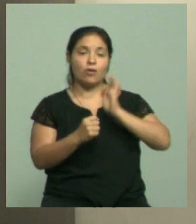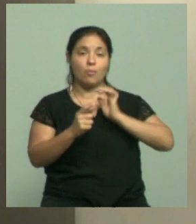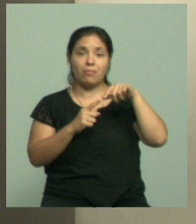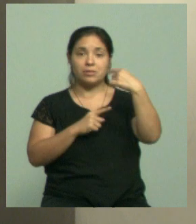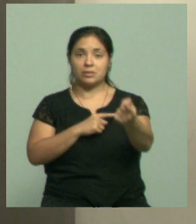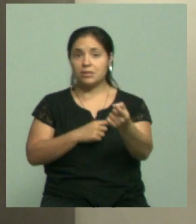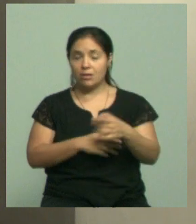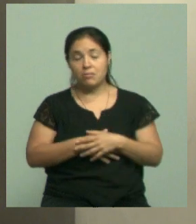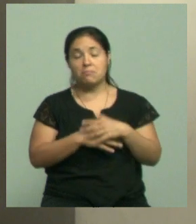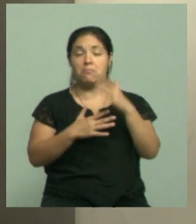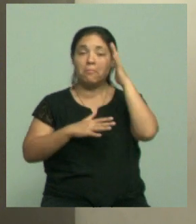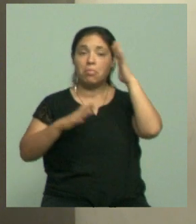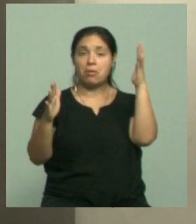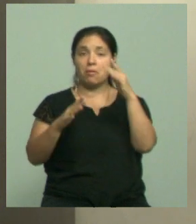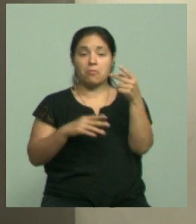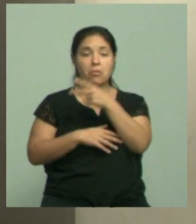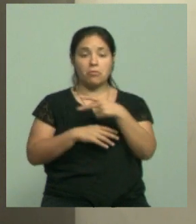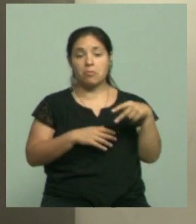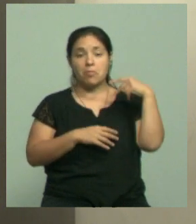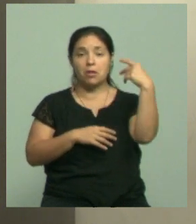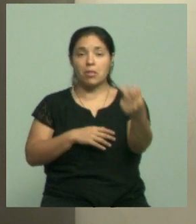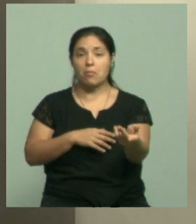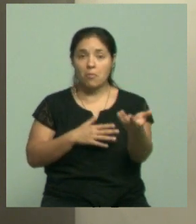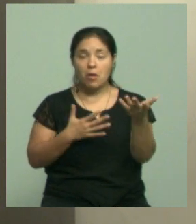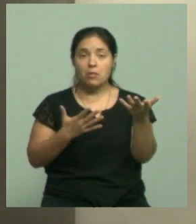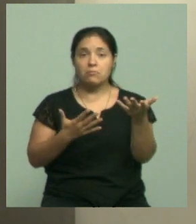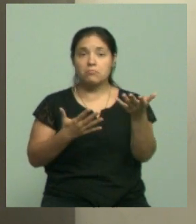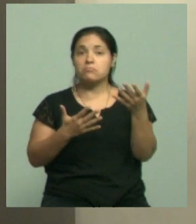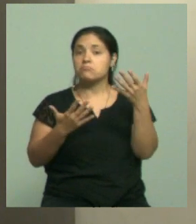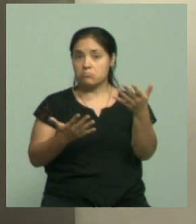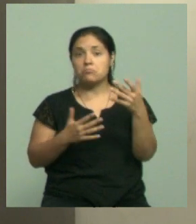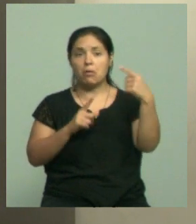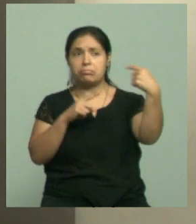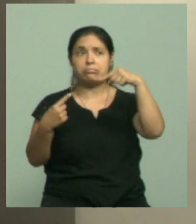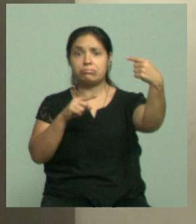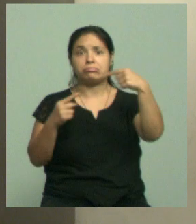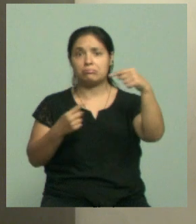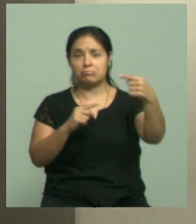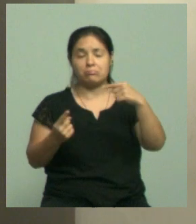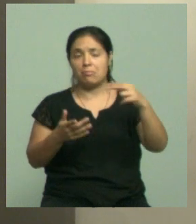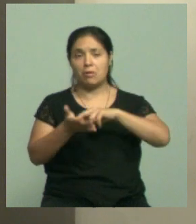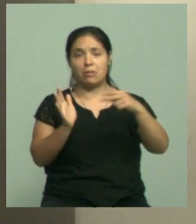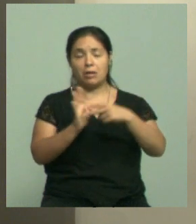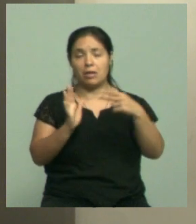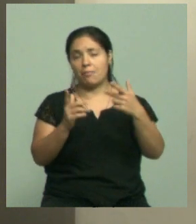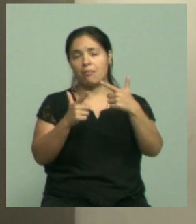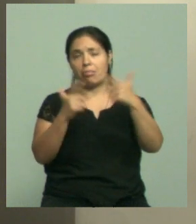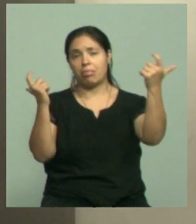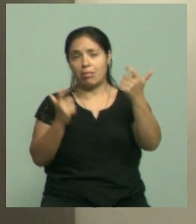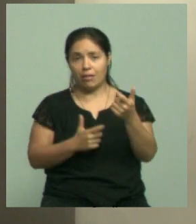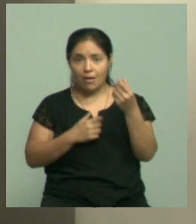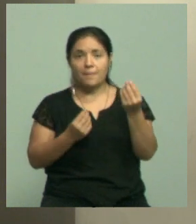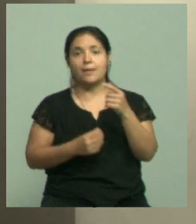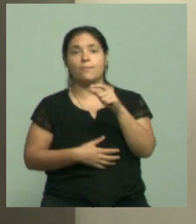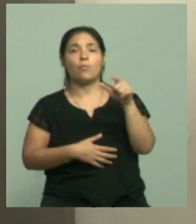¿no? Sí. Y resulta de que 2 semanas posteriores acontecen las tensiones que ya sabemos que derivaron en la expulsión del